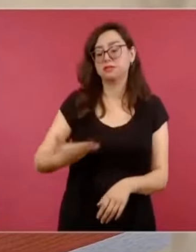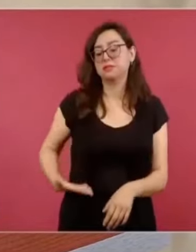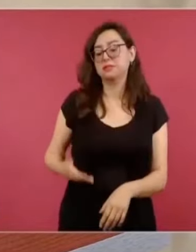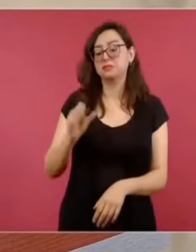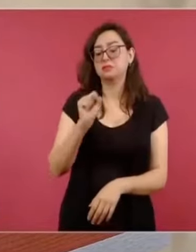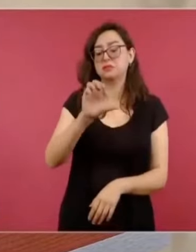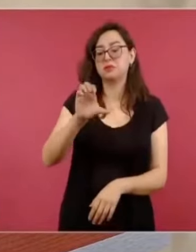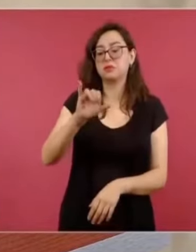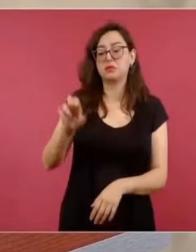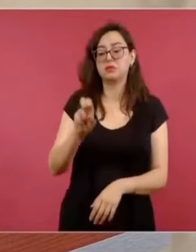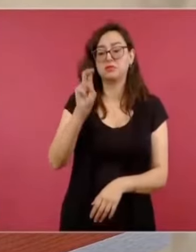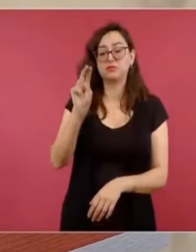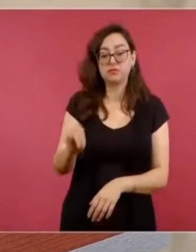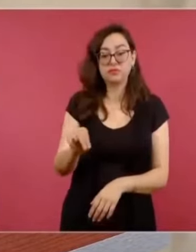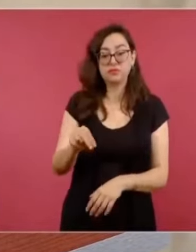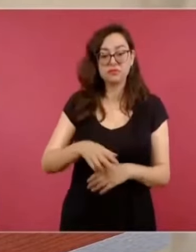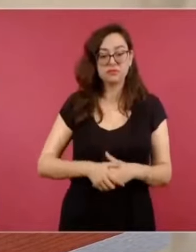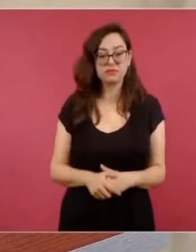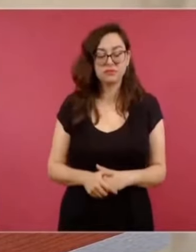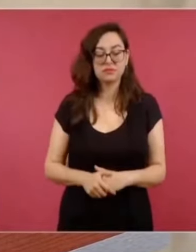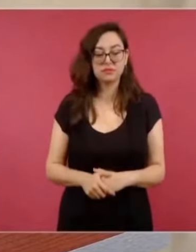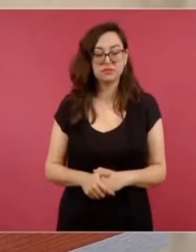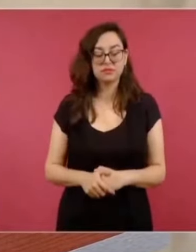Corte, Norma